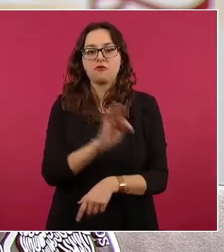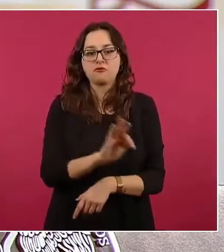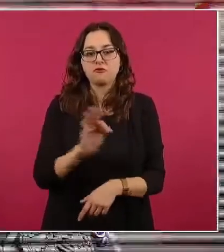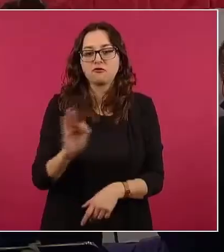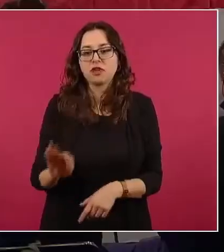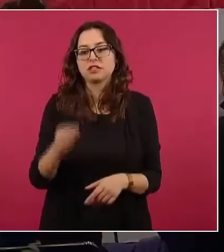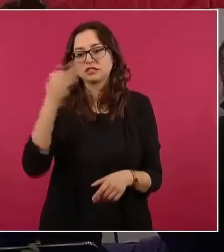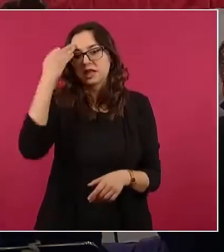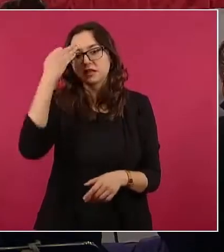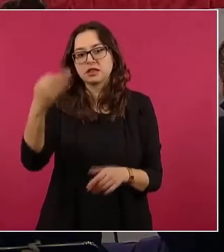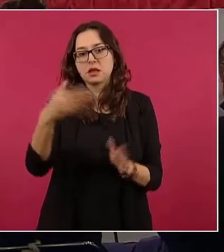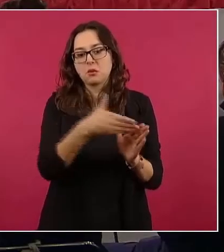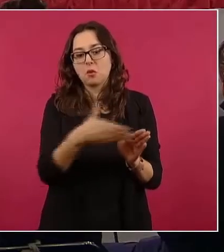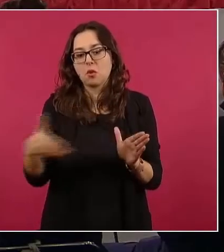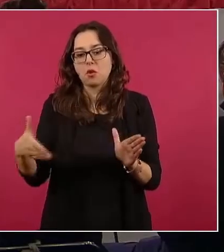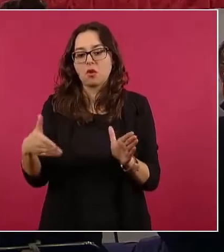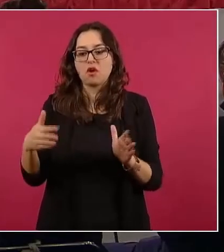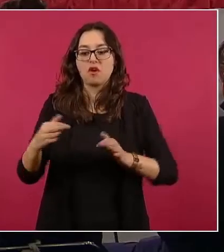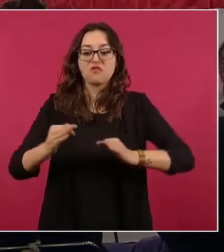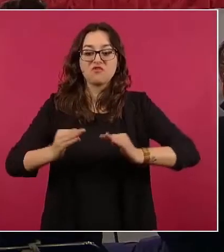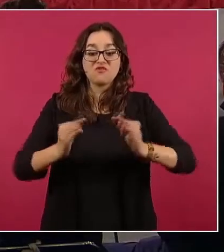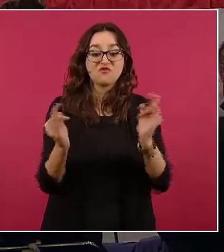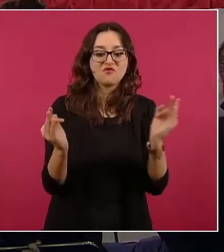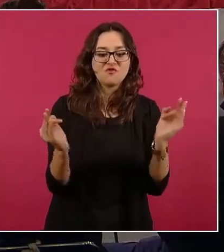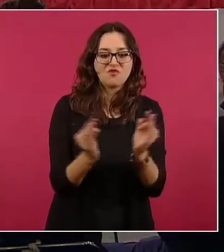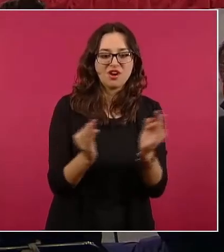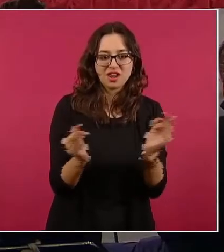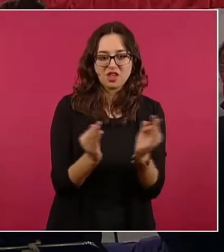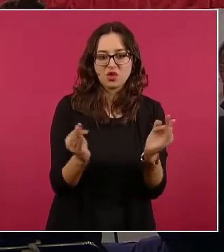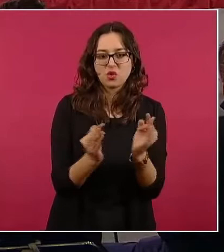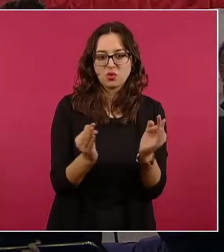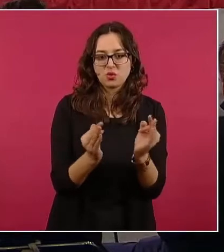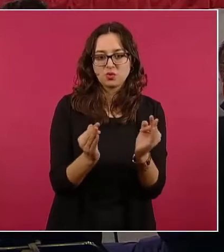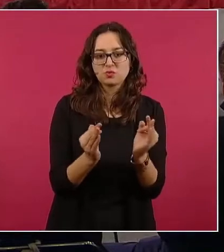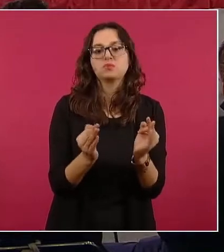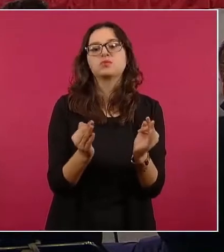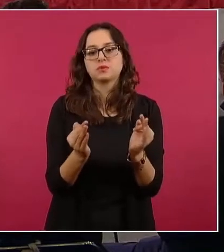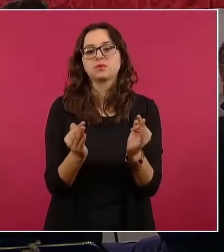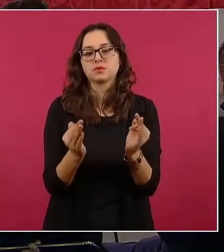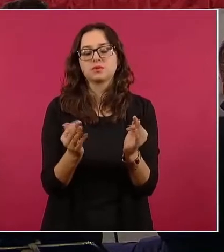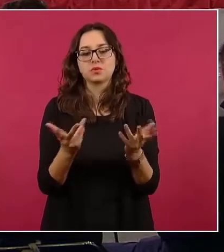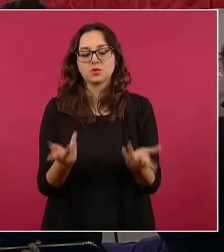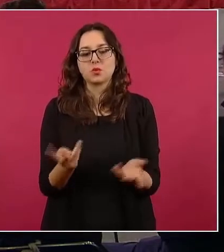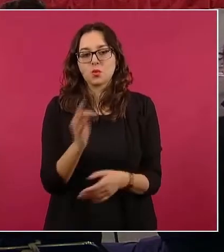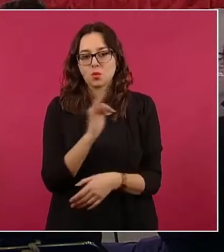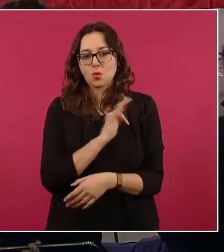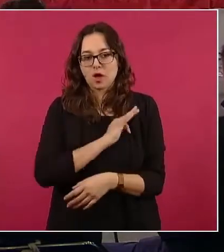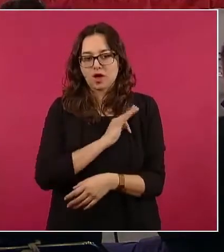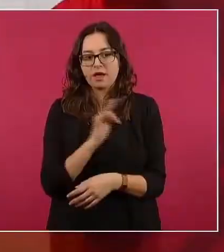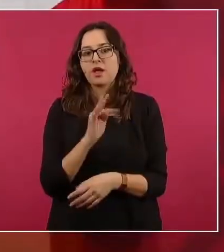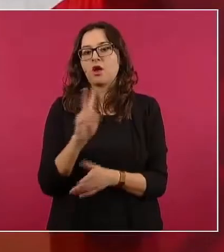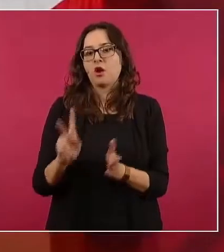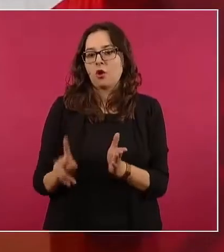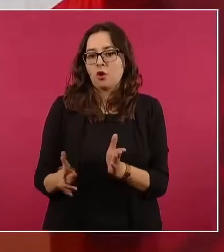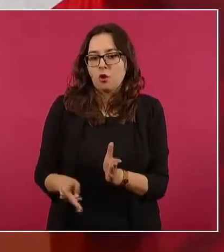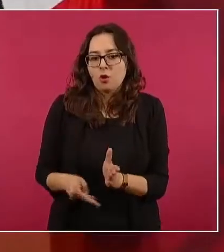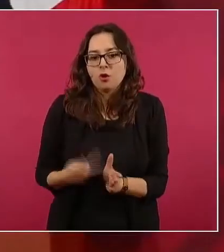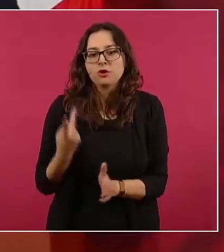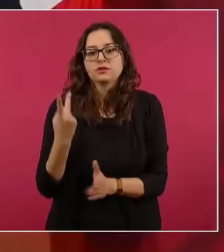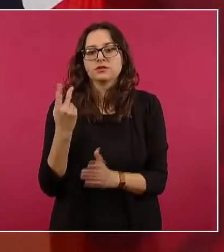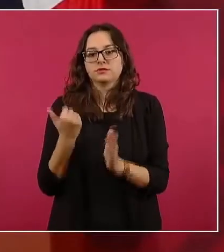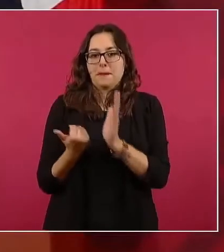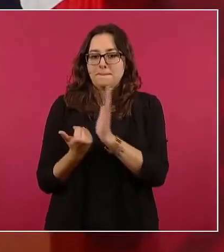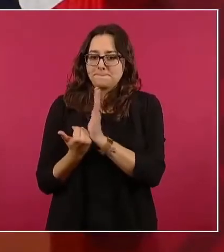las temporadas de frío, al tiempo que persisten algunos países, como es el caso nuestro, donde